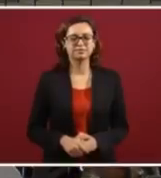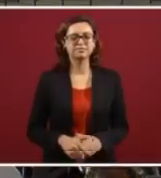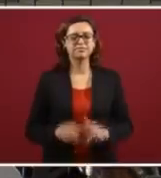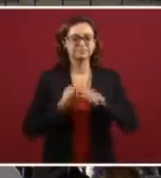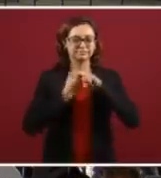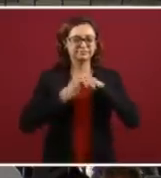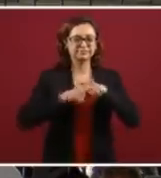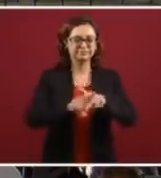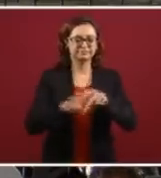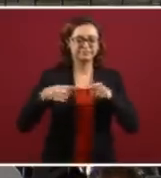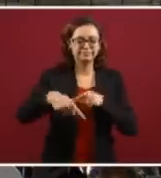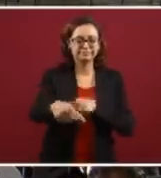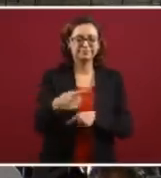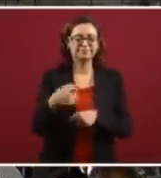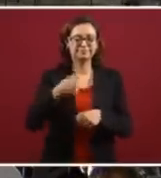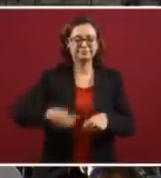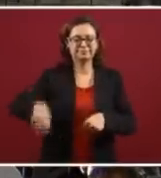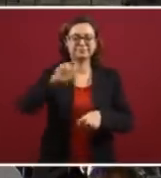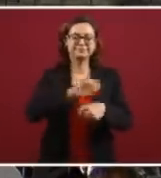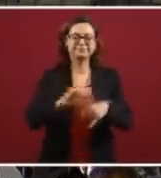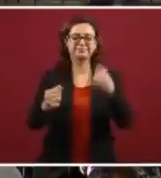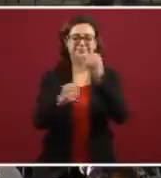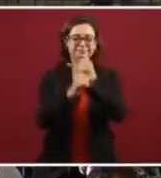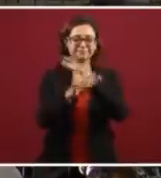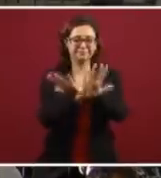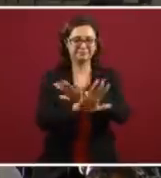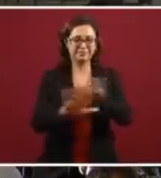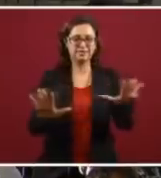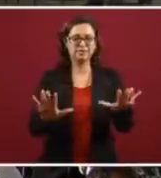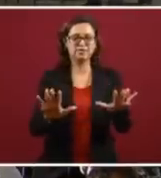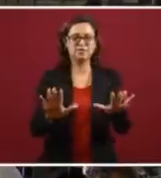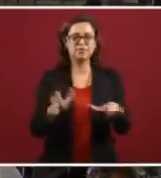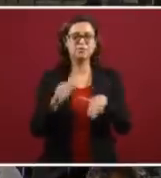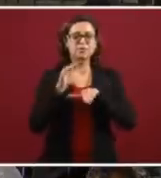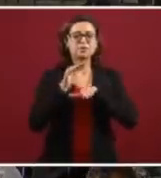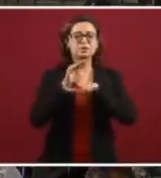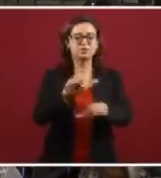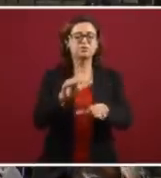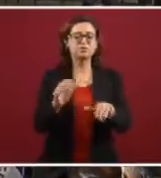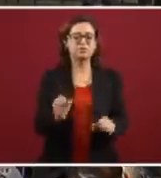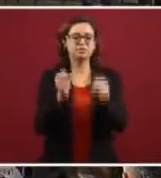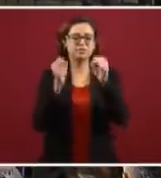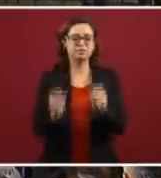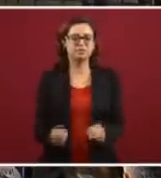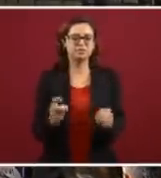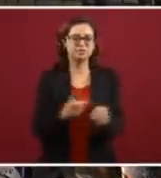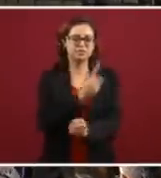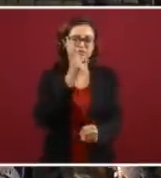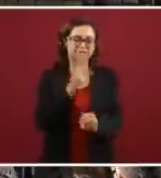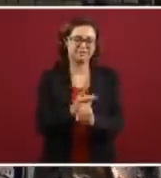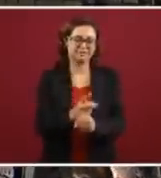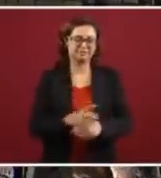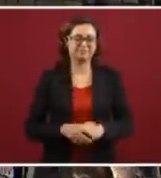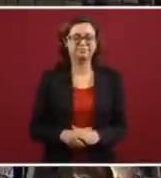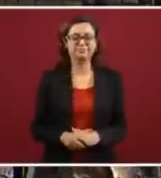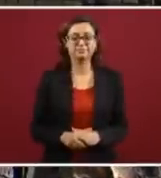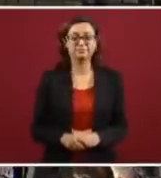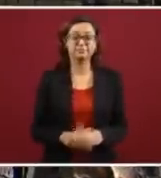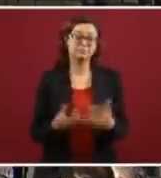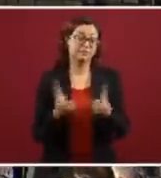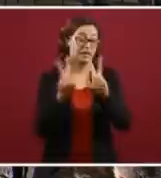iniciar la semana con el informe de seguridad pública. Es